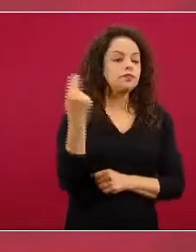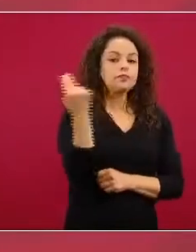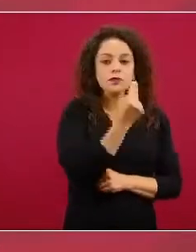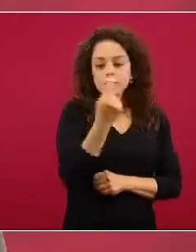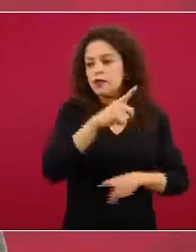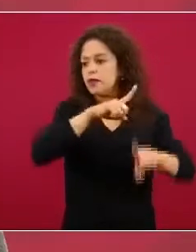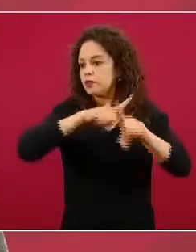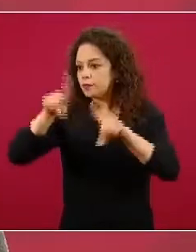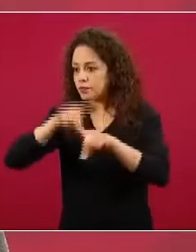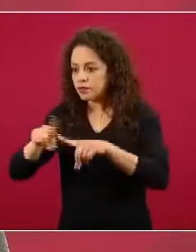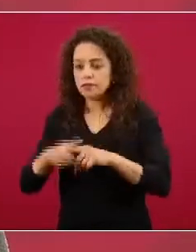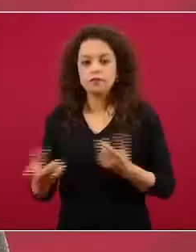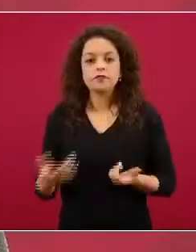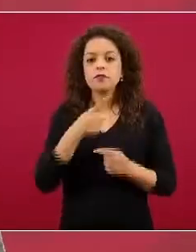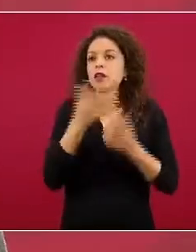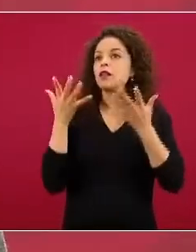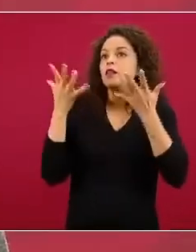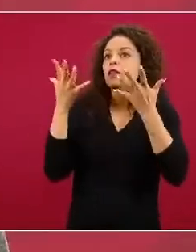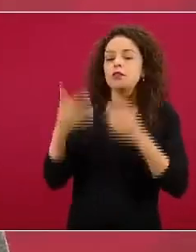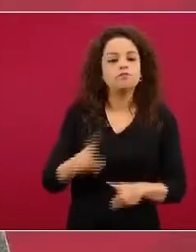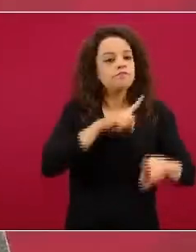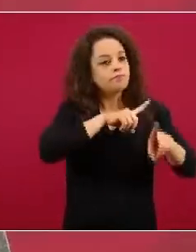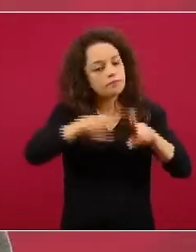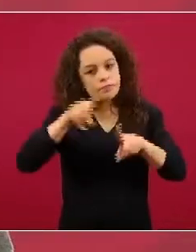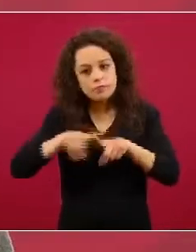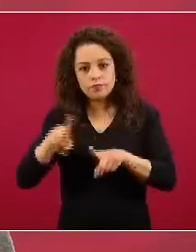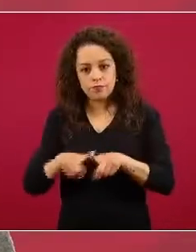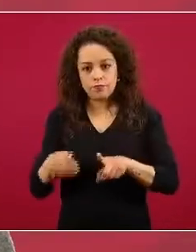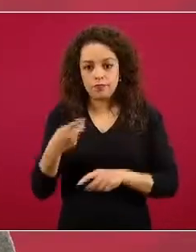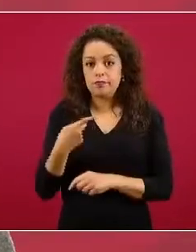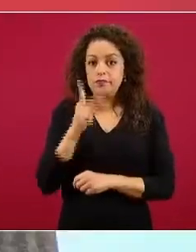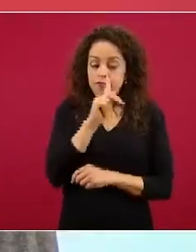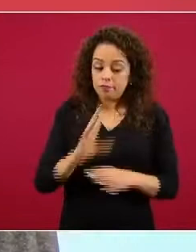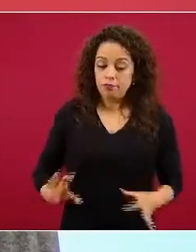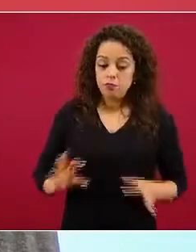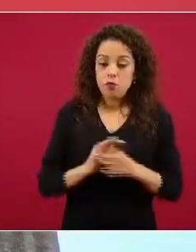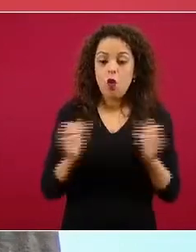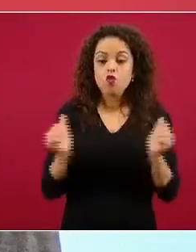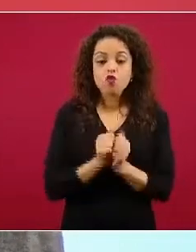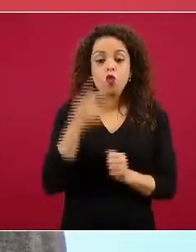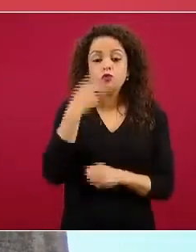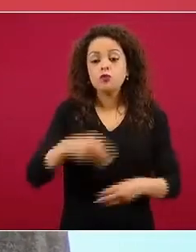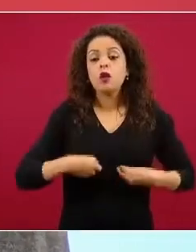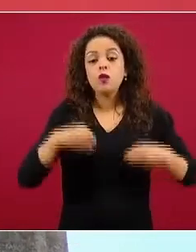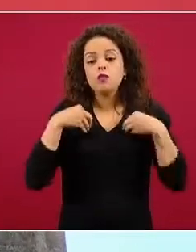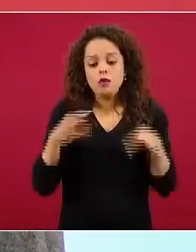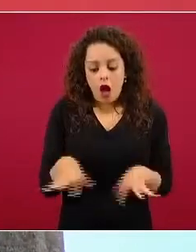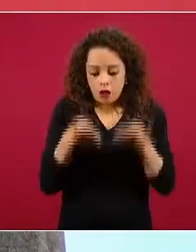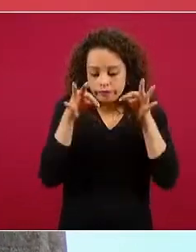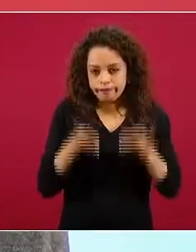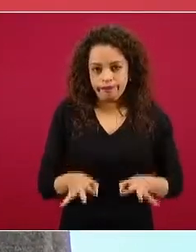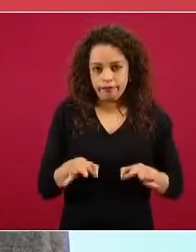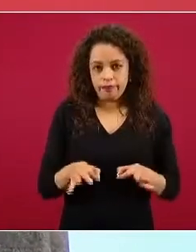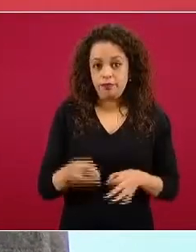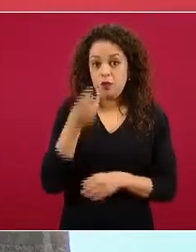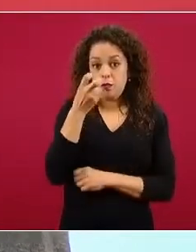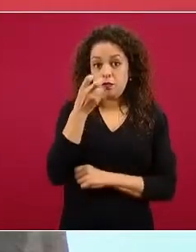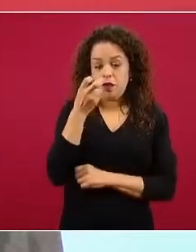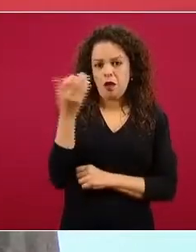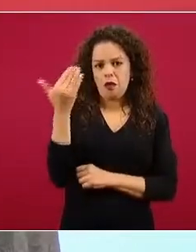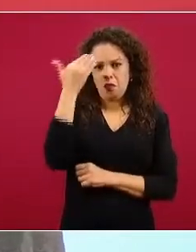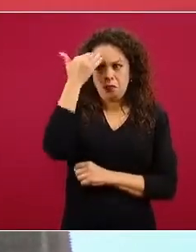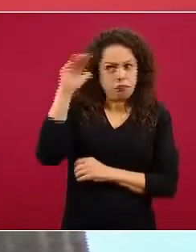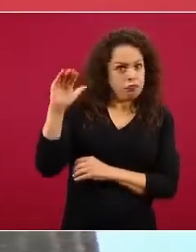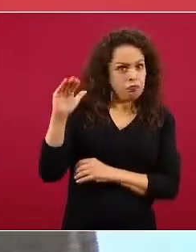distintas aspiraciones y corresponden con su realidad. En ese sentido, no es sorprendente que haya